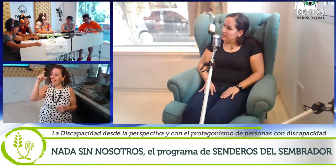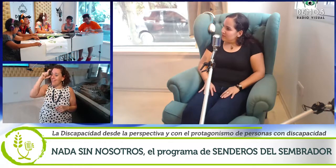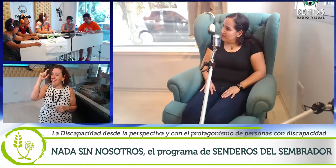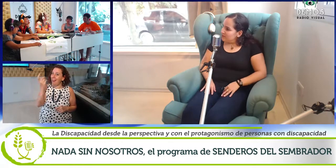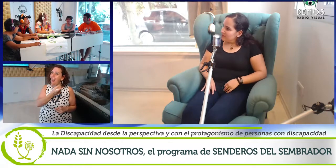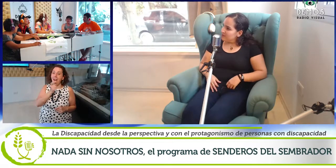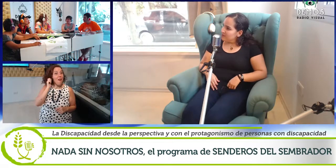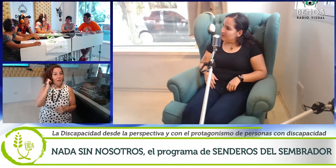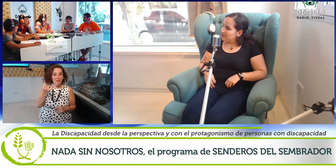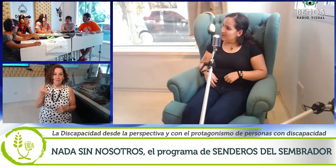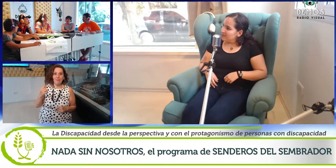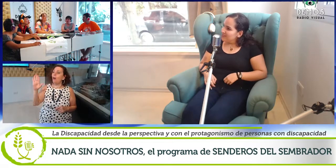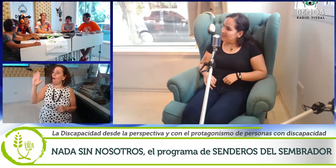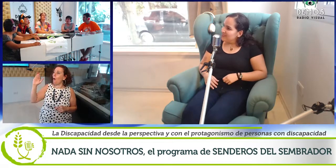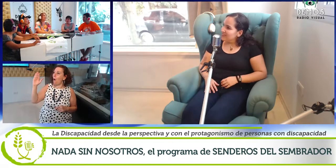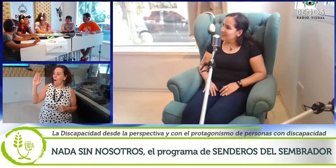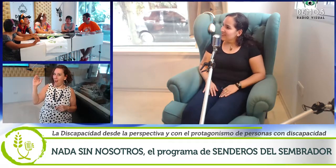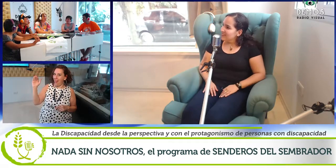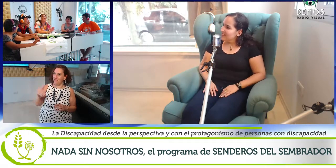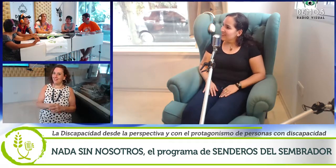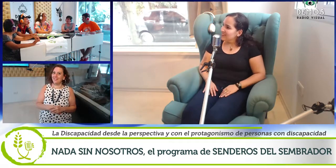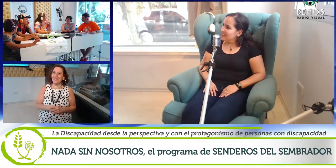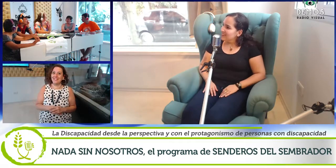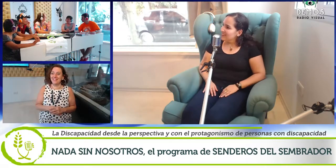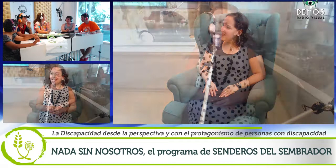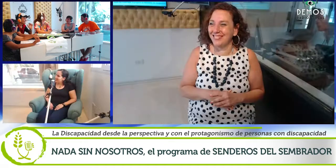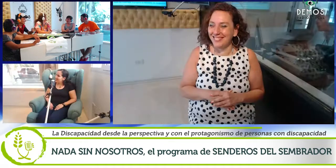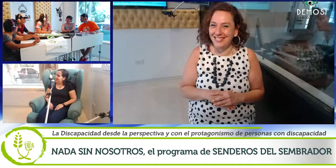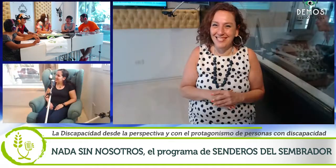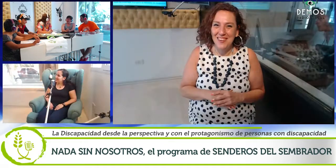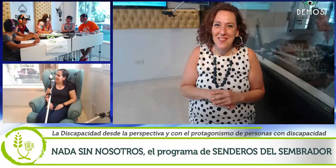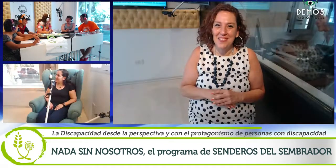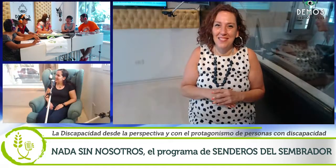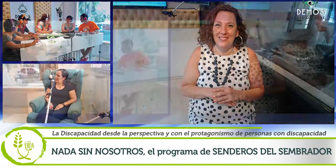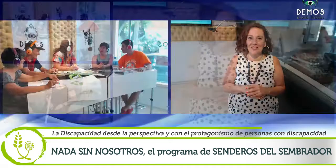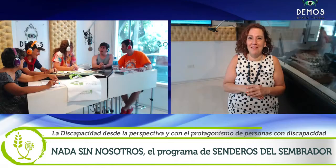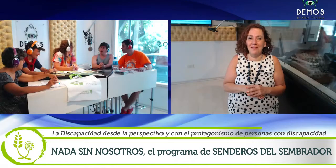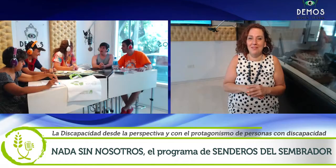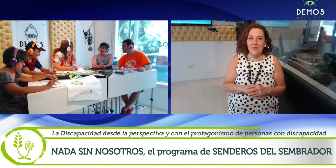Buen día. Buen día, buenas tardes, buenas noches, porque andas a ver en qué momento nos están escuchando.